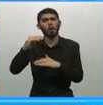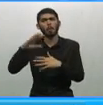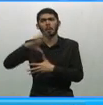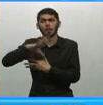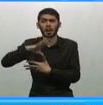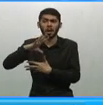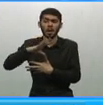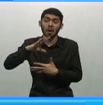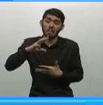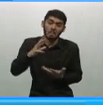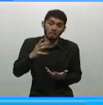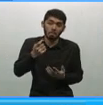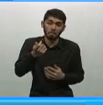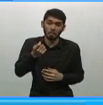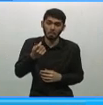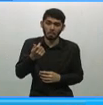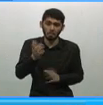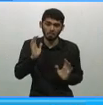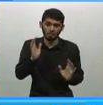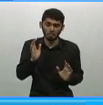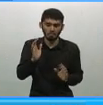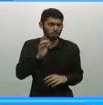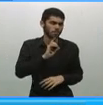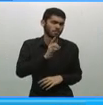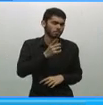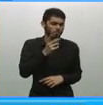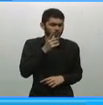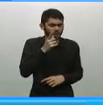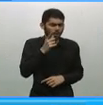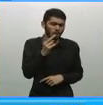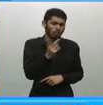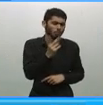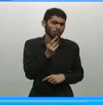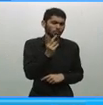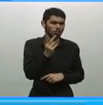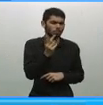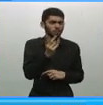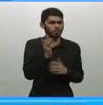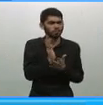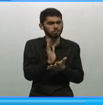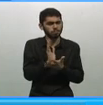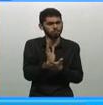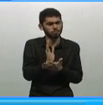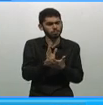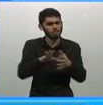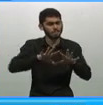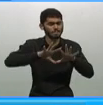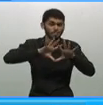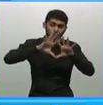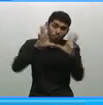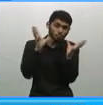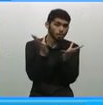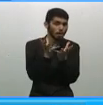historia creo que los dos los dos ya de entrada pensar en jugar una en una final del mundial creo